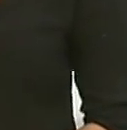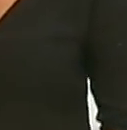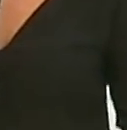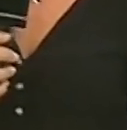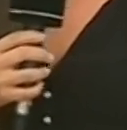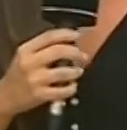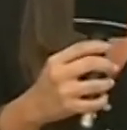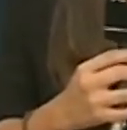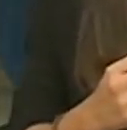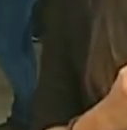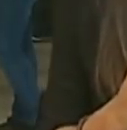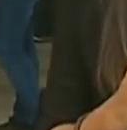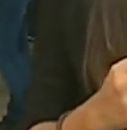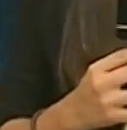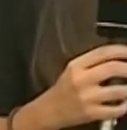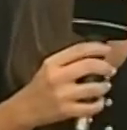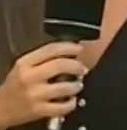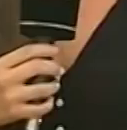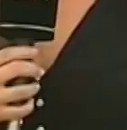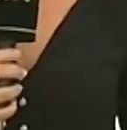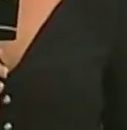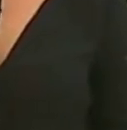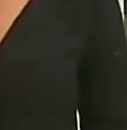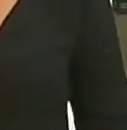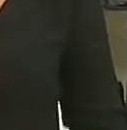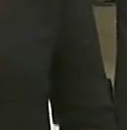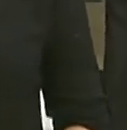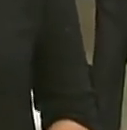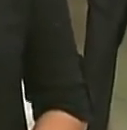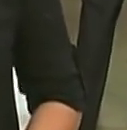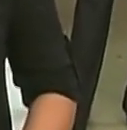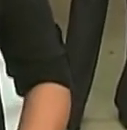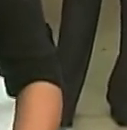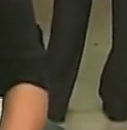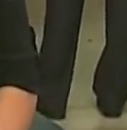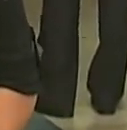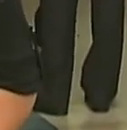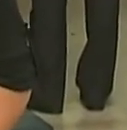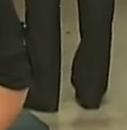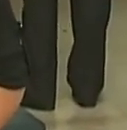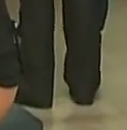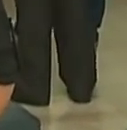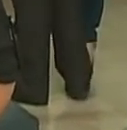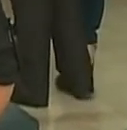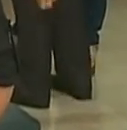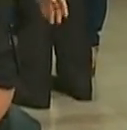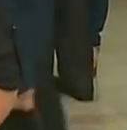declaraciones. Ya. Nosotros vamos a devolver el pase a los estudios.